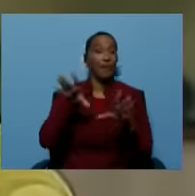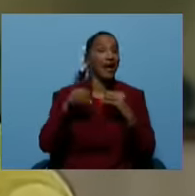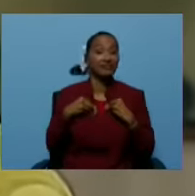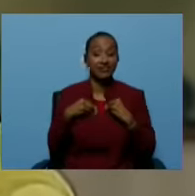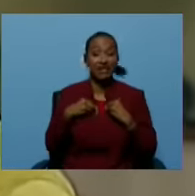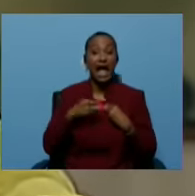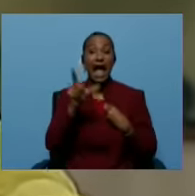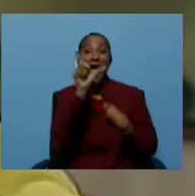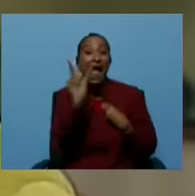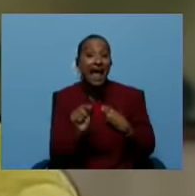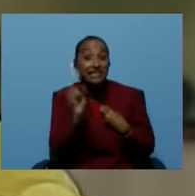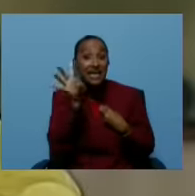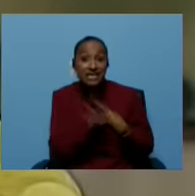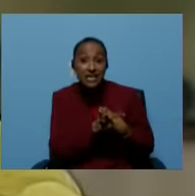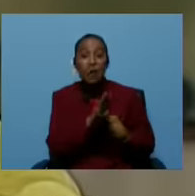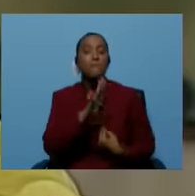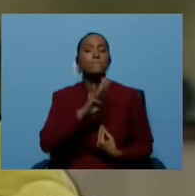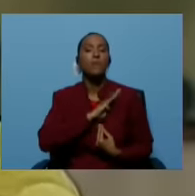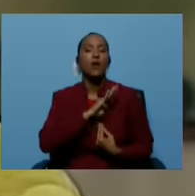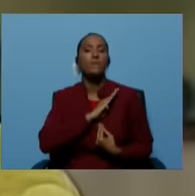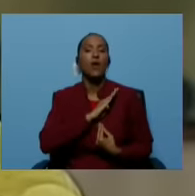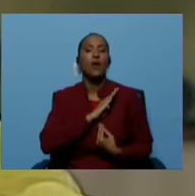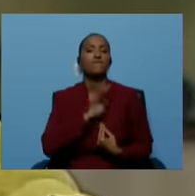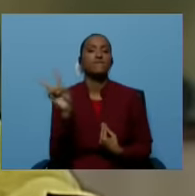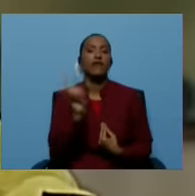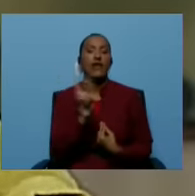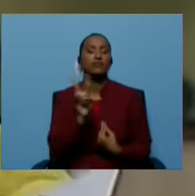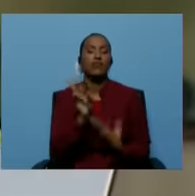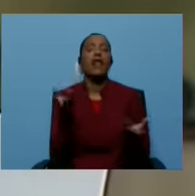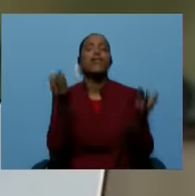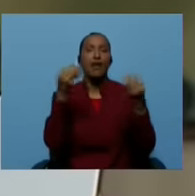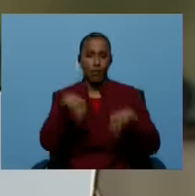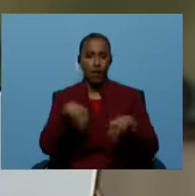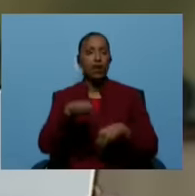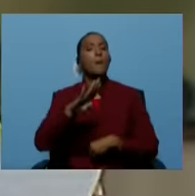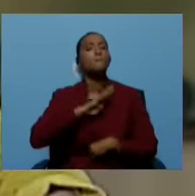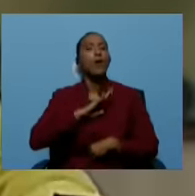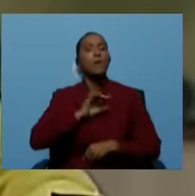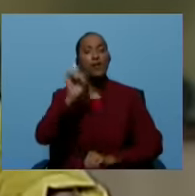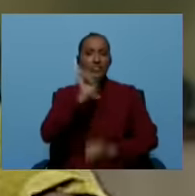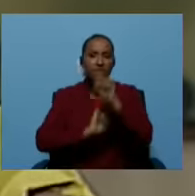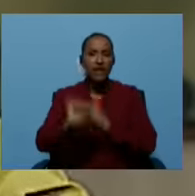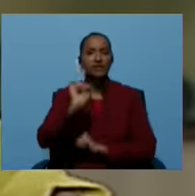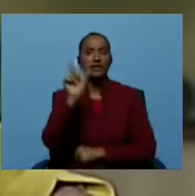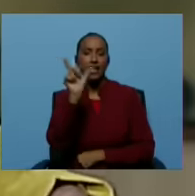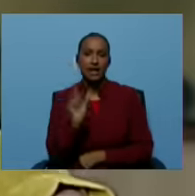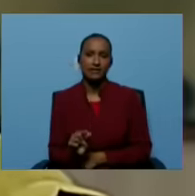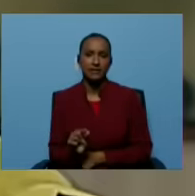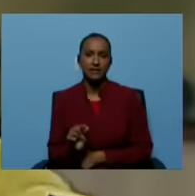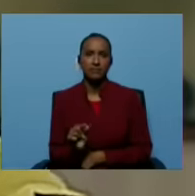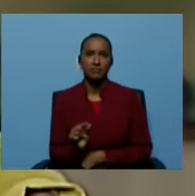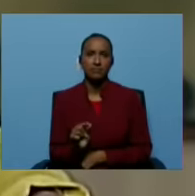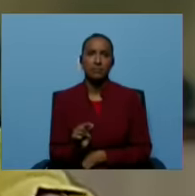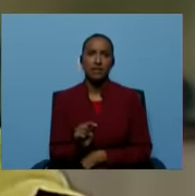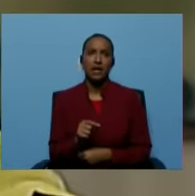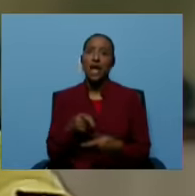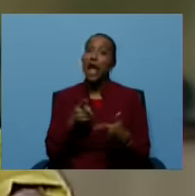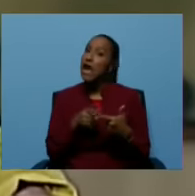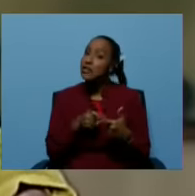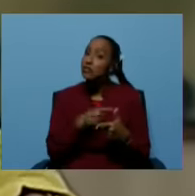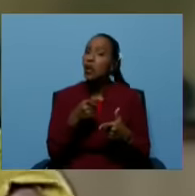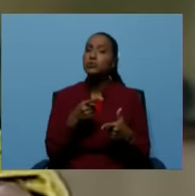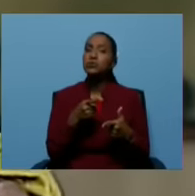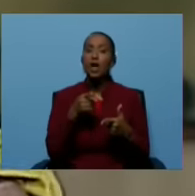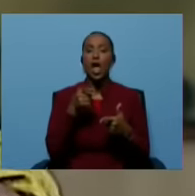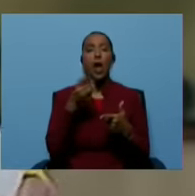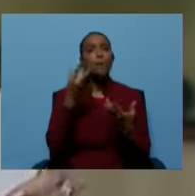es de Venezuela y es un consenso nacional la defensa de nuestra Guayana Esequiba. Luego, bueno, en esos mapas electorales